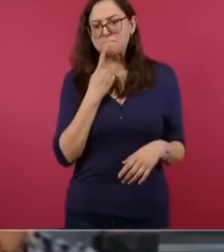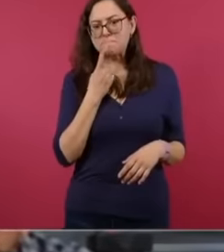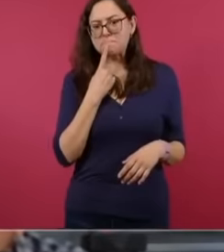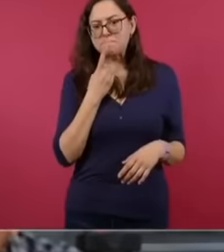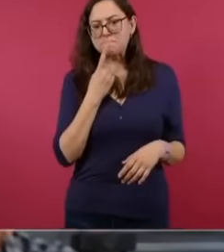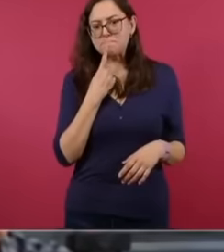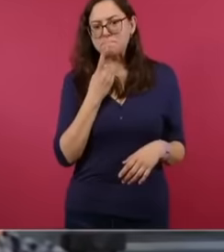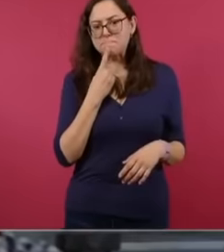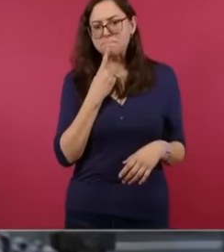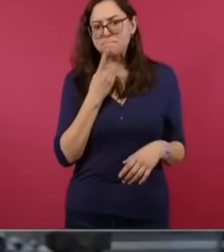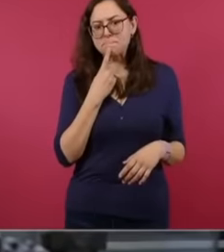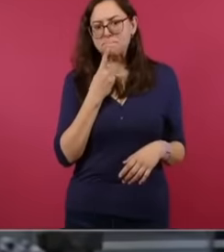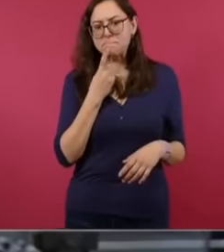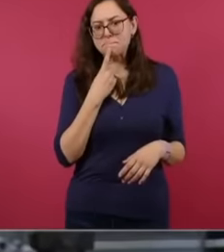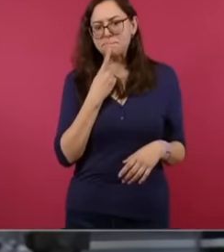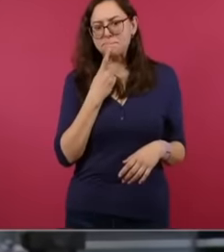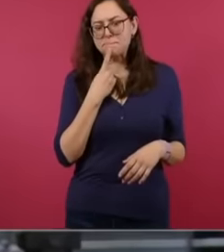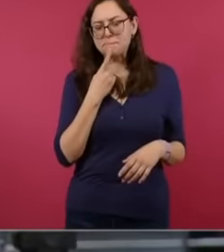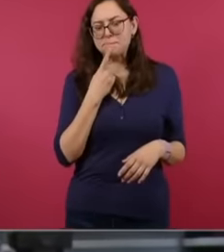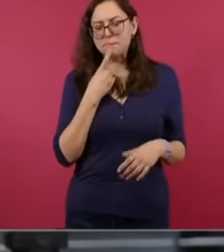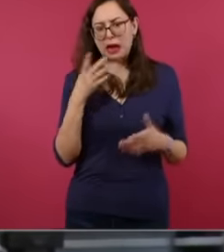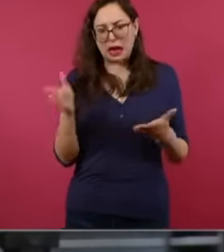Mira, tan bien acomodadas que traía las hojitas.